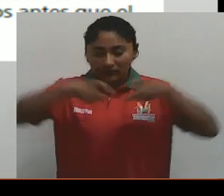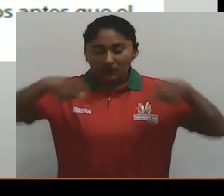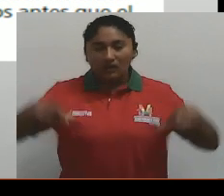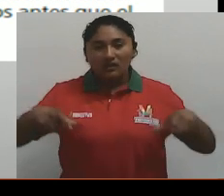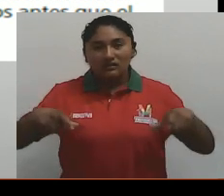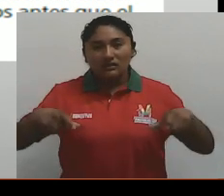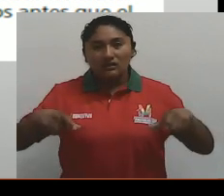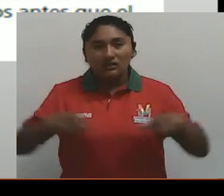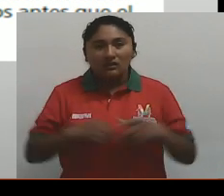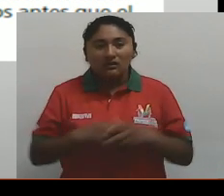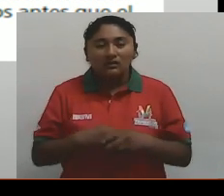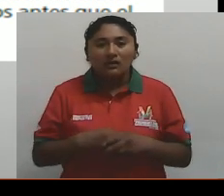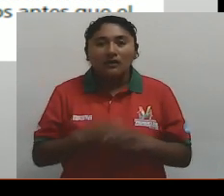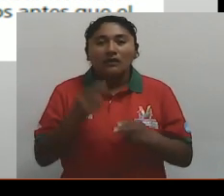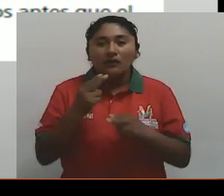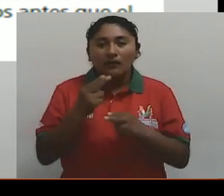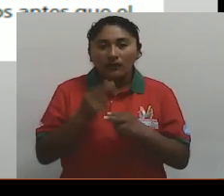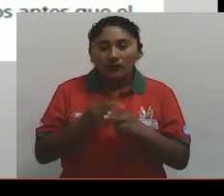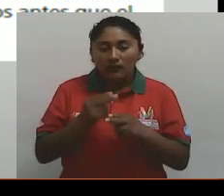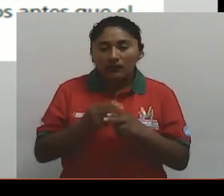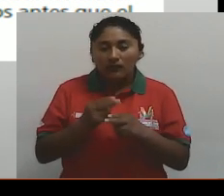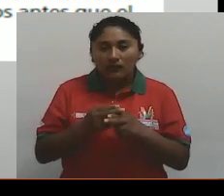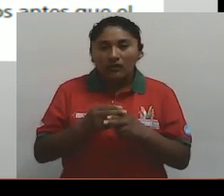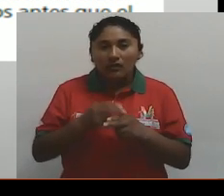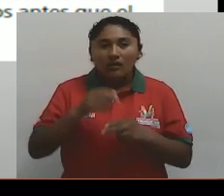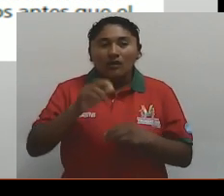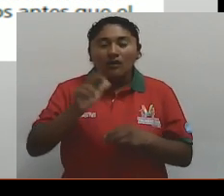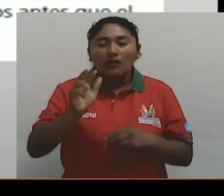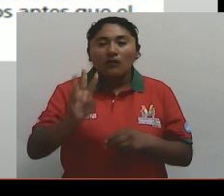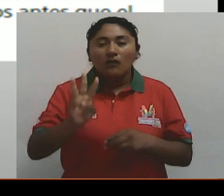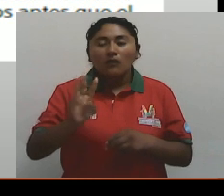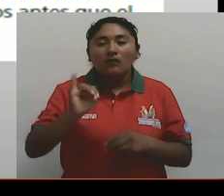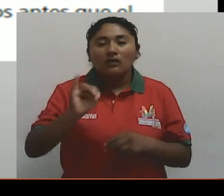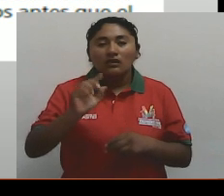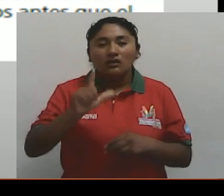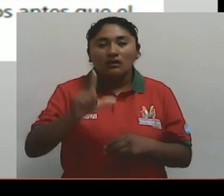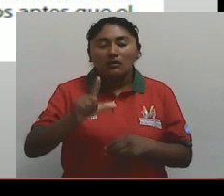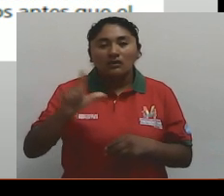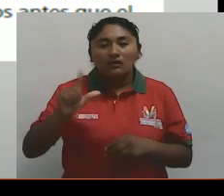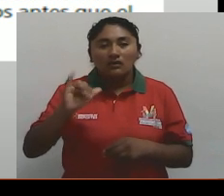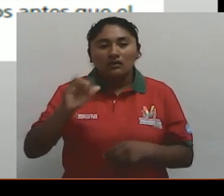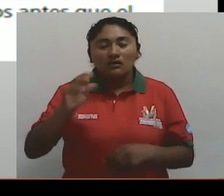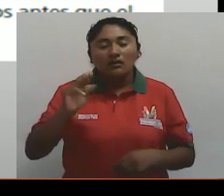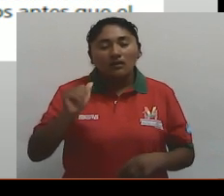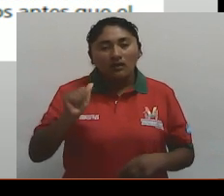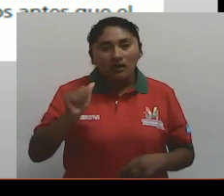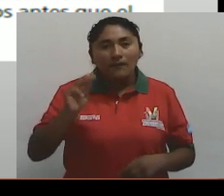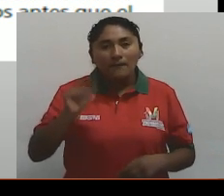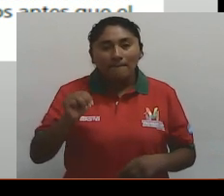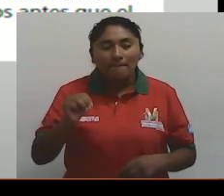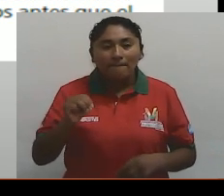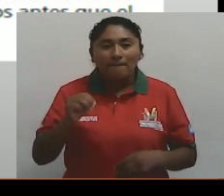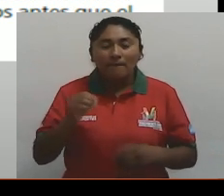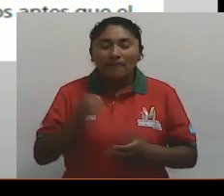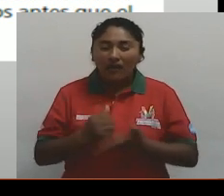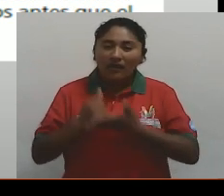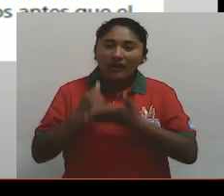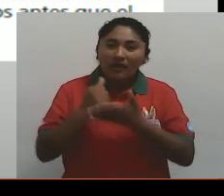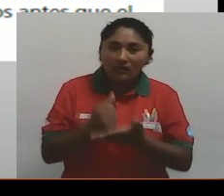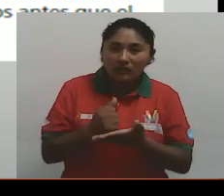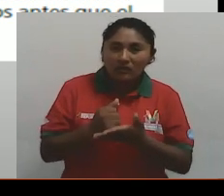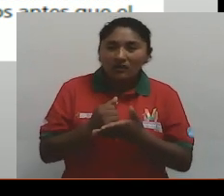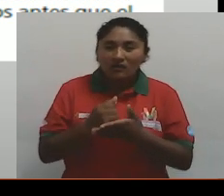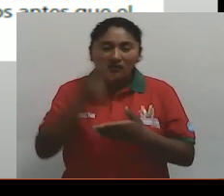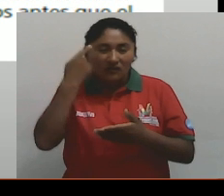fue el creador del voleibol, seguía reconociendo aún hoy porque el voleibol ha conservado a través de los años